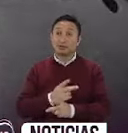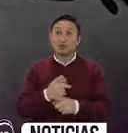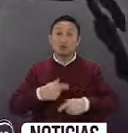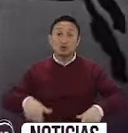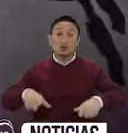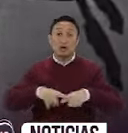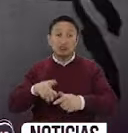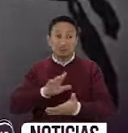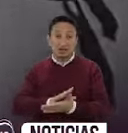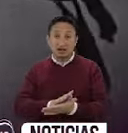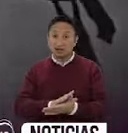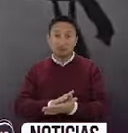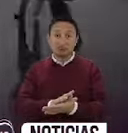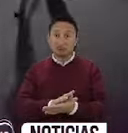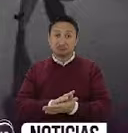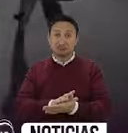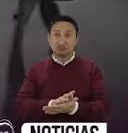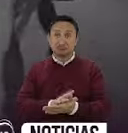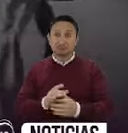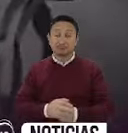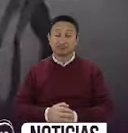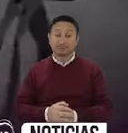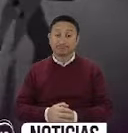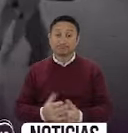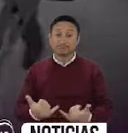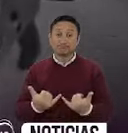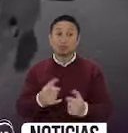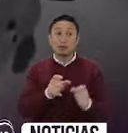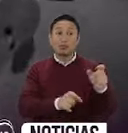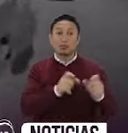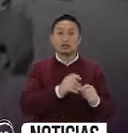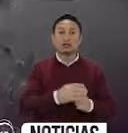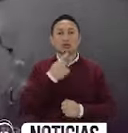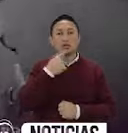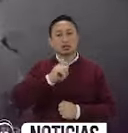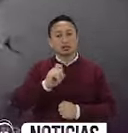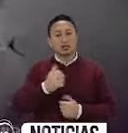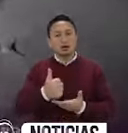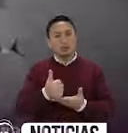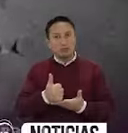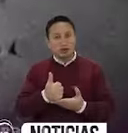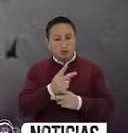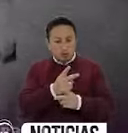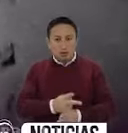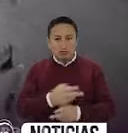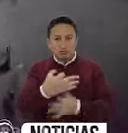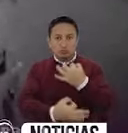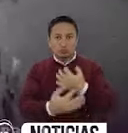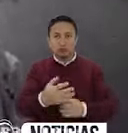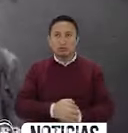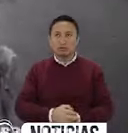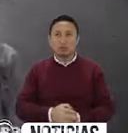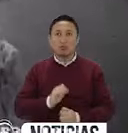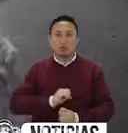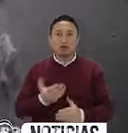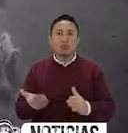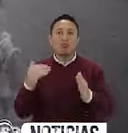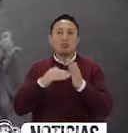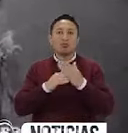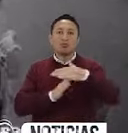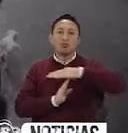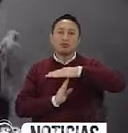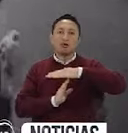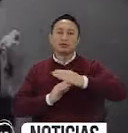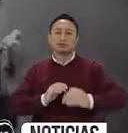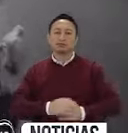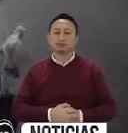más tranquilos. Ahora más que nunca, los moradores exigen mayor protección y justicia para recuperar la paz en sus